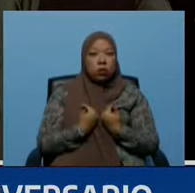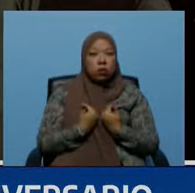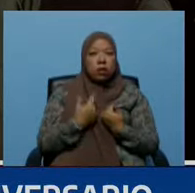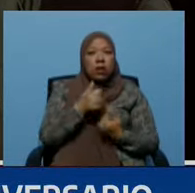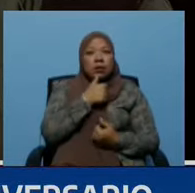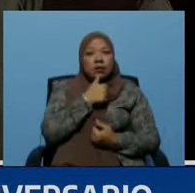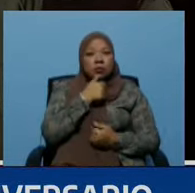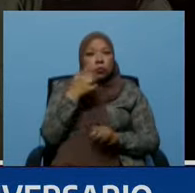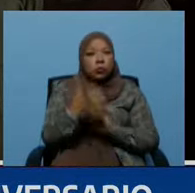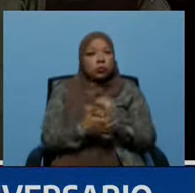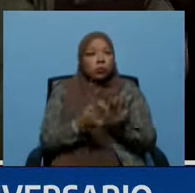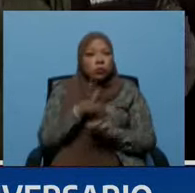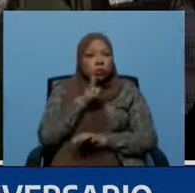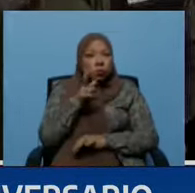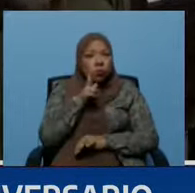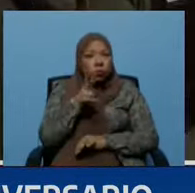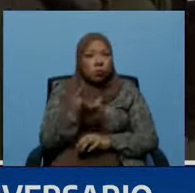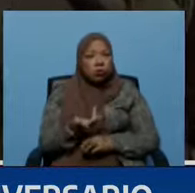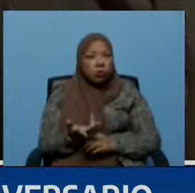criminales